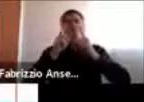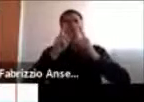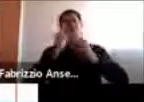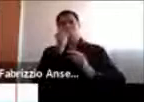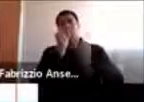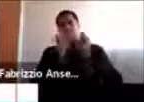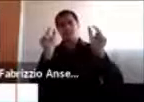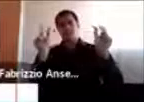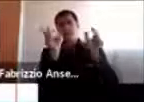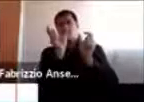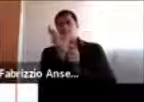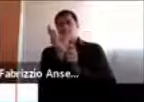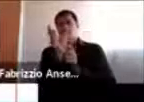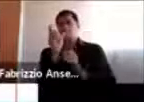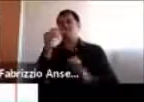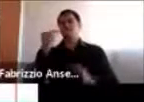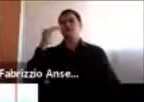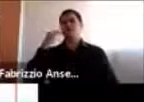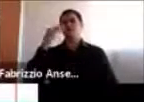cosas que todavía son un desafío